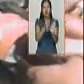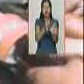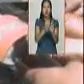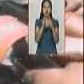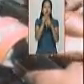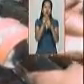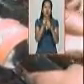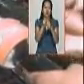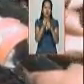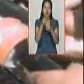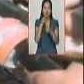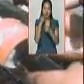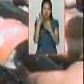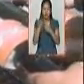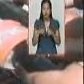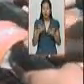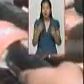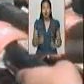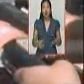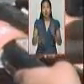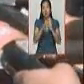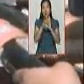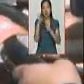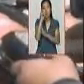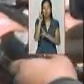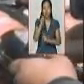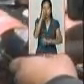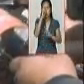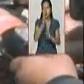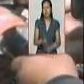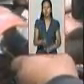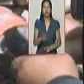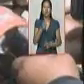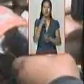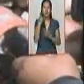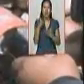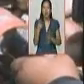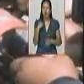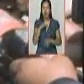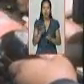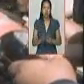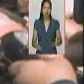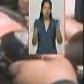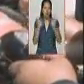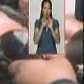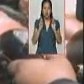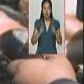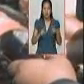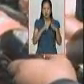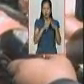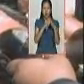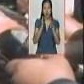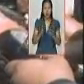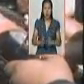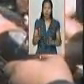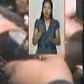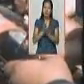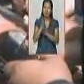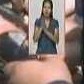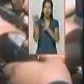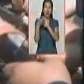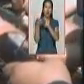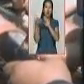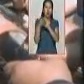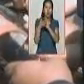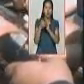a las leyes en bolivia son las que tienen que hacerse cumplir verdad yo creo que es importante que nosotros los ciudadanos debemos dejar de pasar nunca que nos vulneren